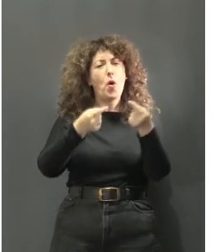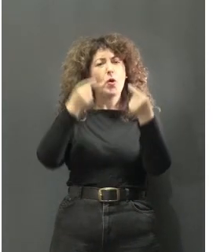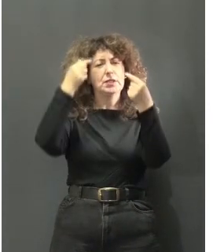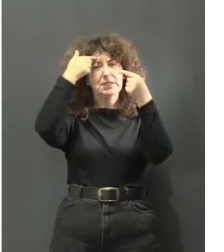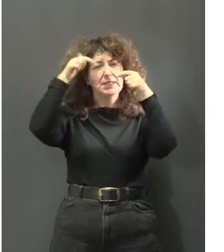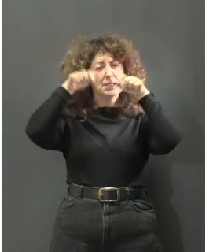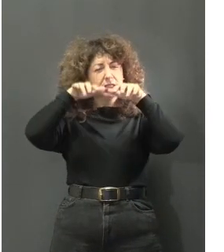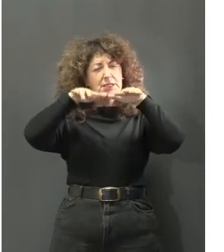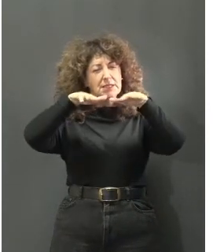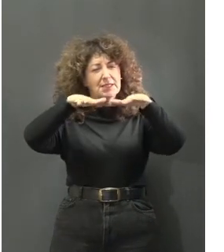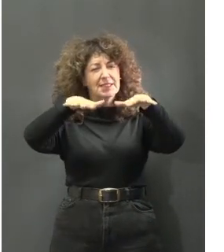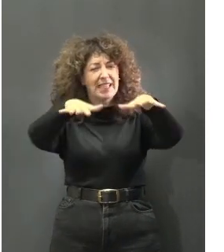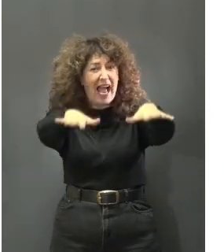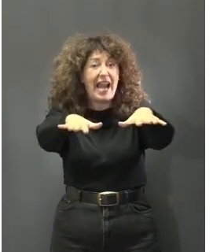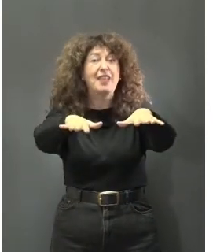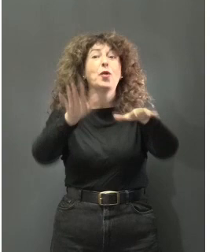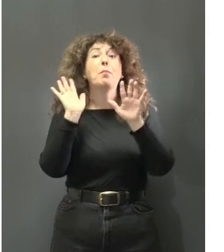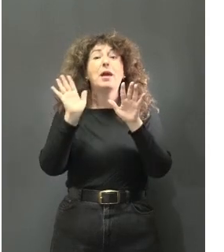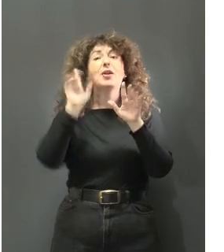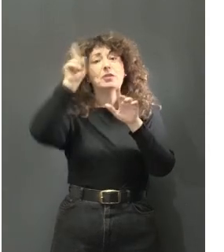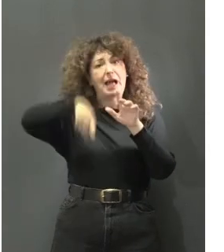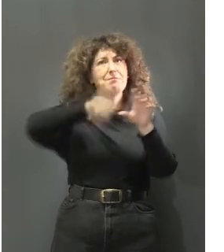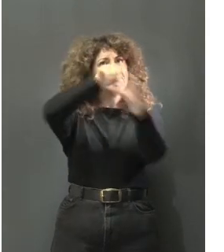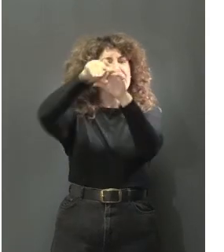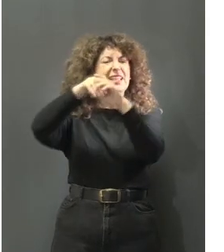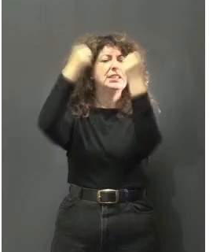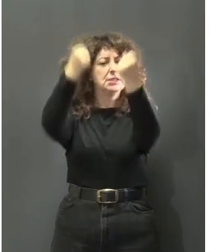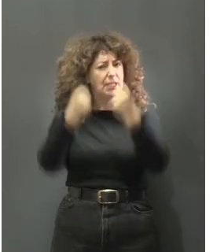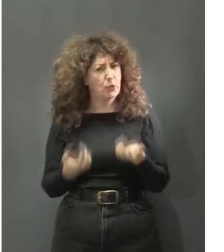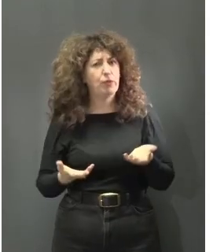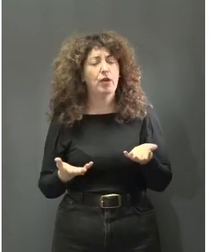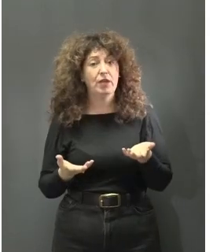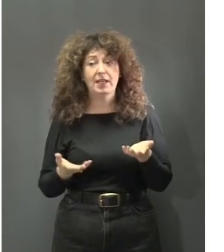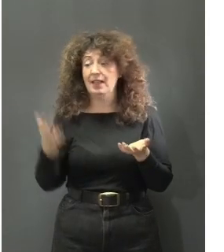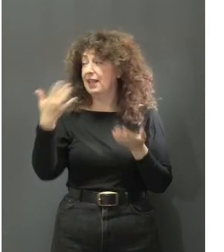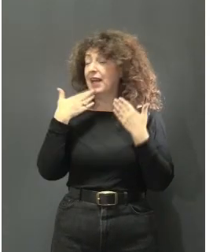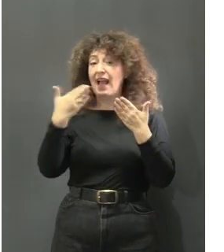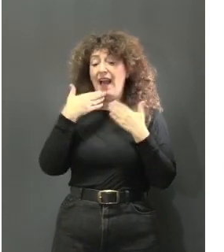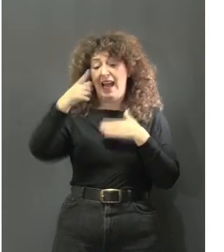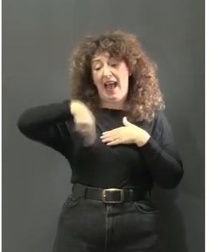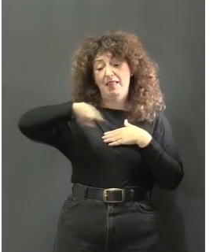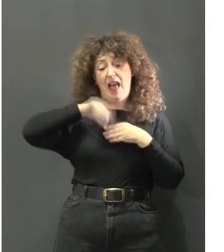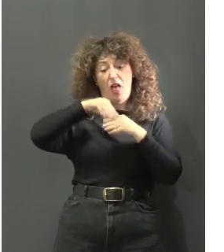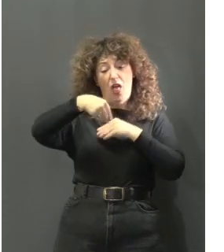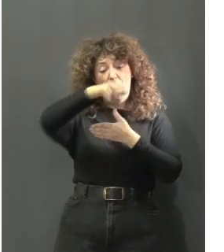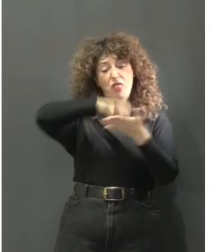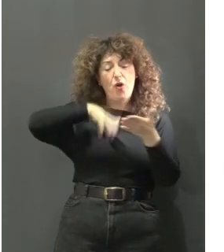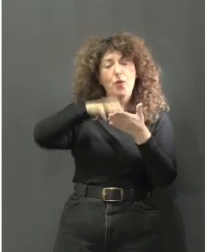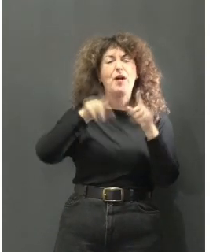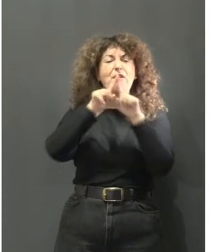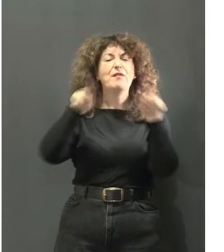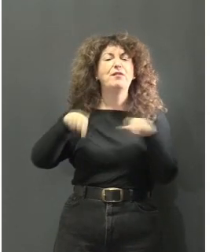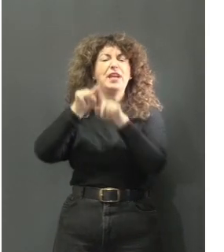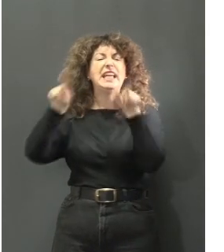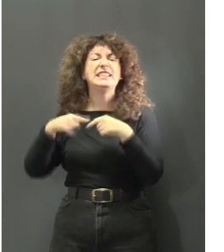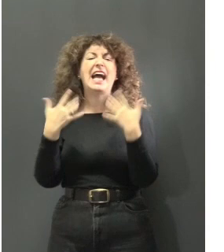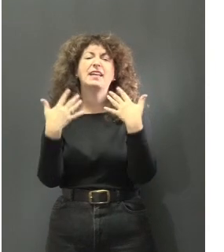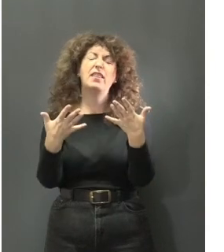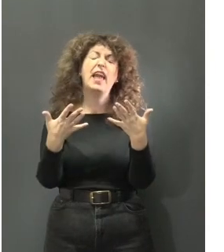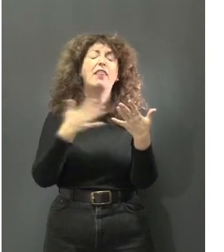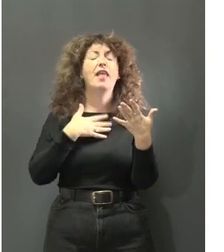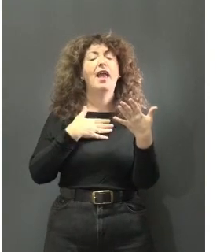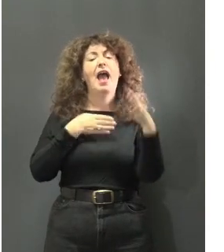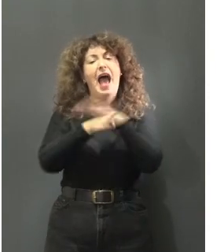tiene que ir calando en todas las instituciones. Precisamente con este documento, con la serie 10 fichas sobre la accesibilidad cognitiva por